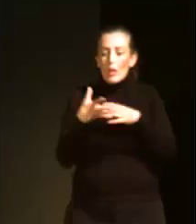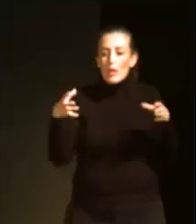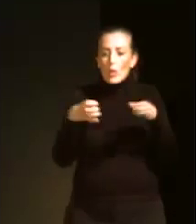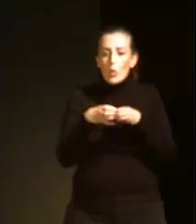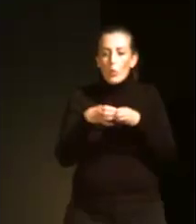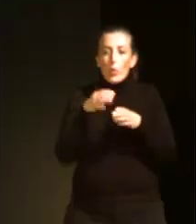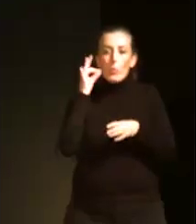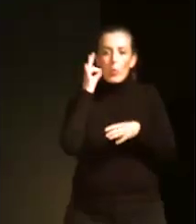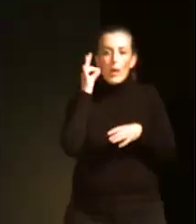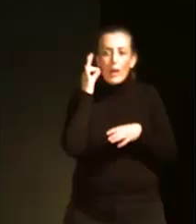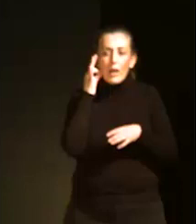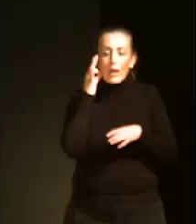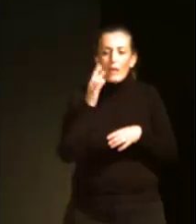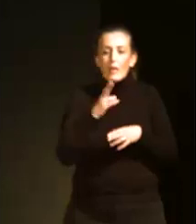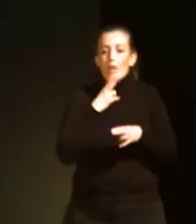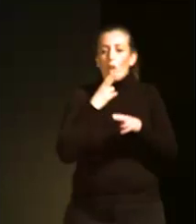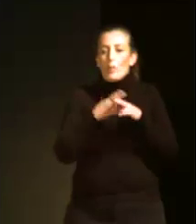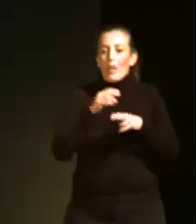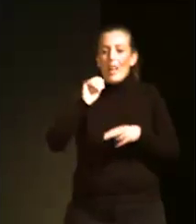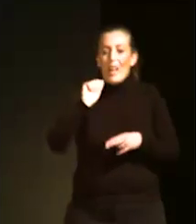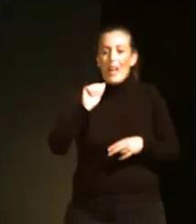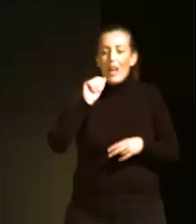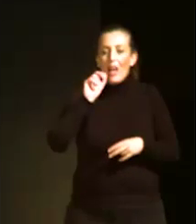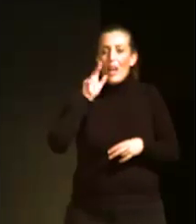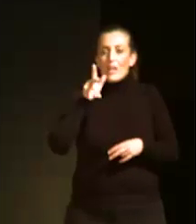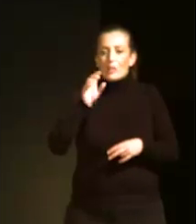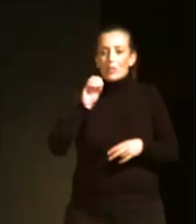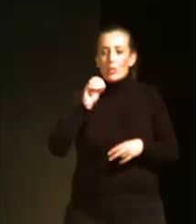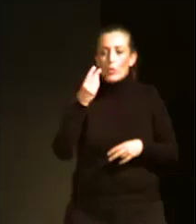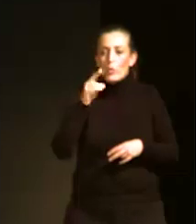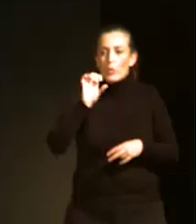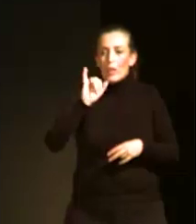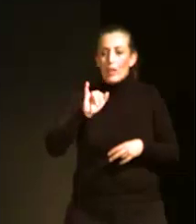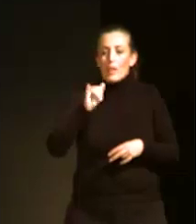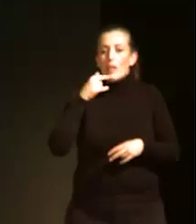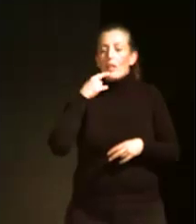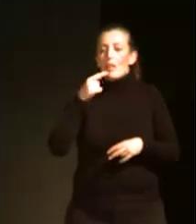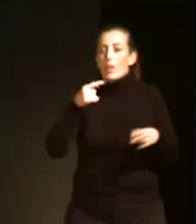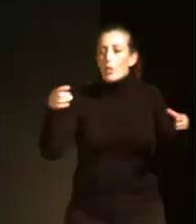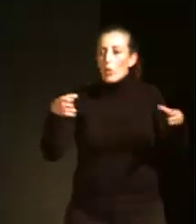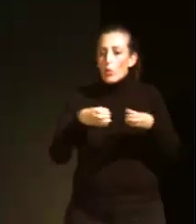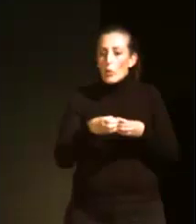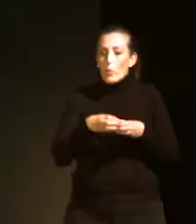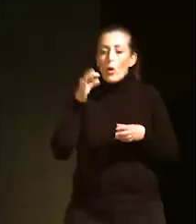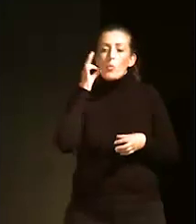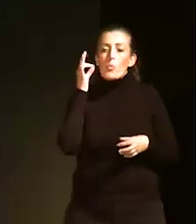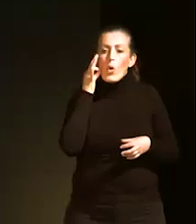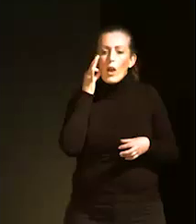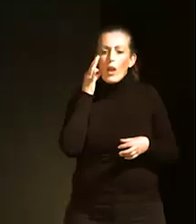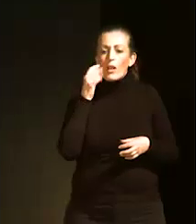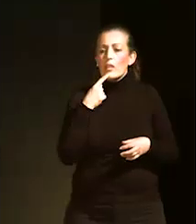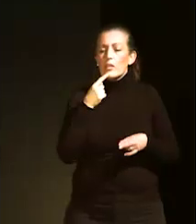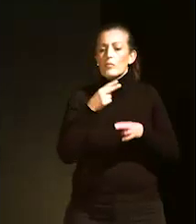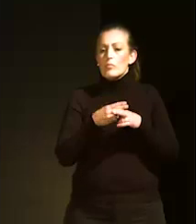de las mujeres aschwin en el grupo pues había hay un grupo de mujeres que